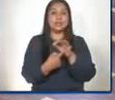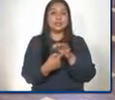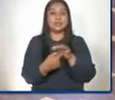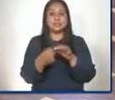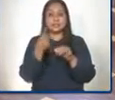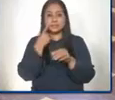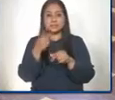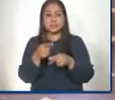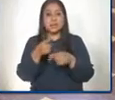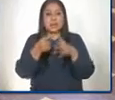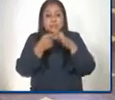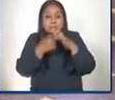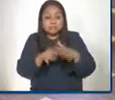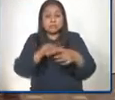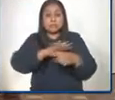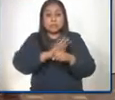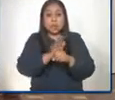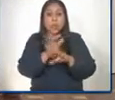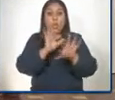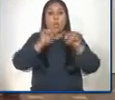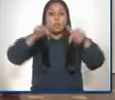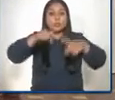Ese es el acumulado.